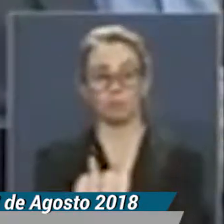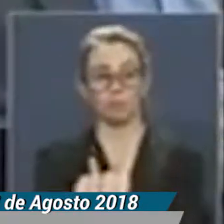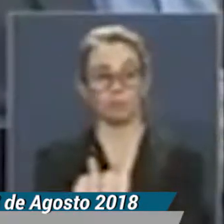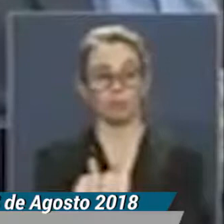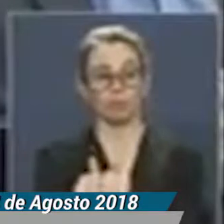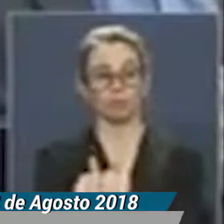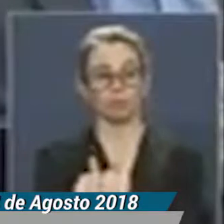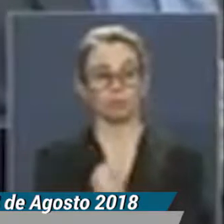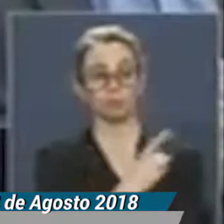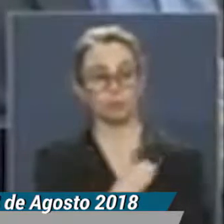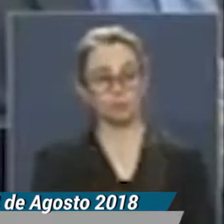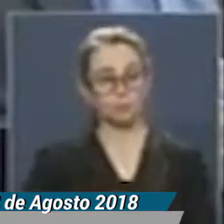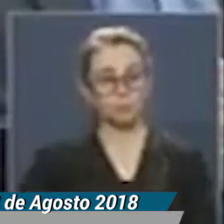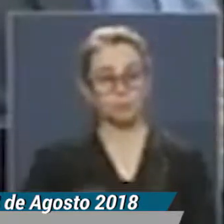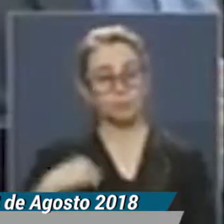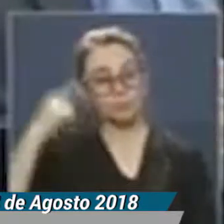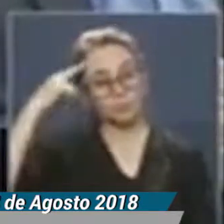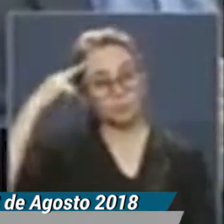que